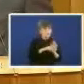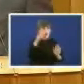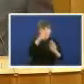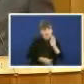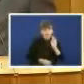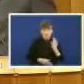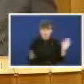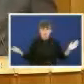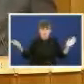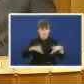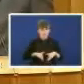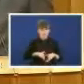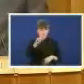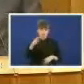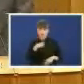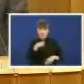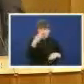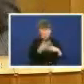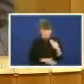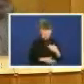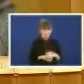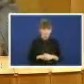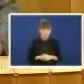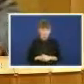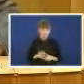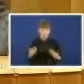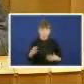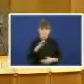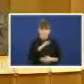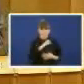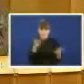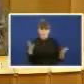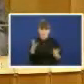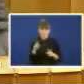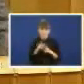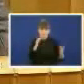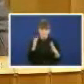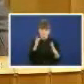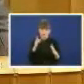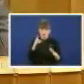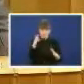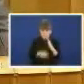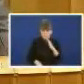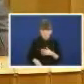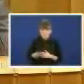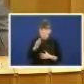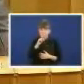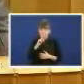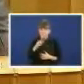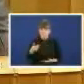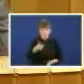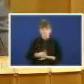señorías os tempos duros e difíciles demandan respostas